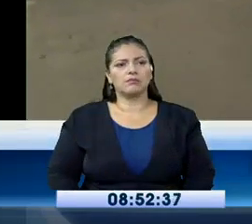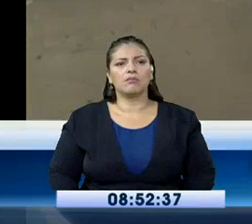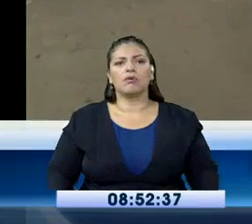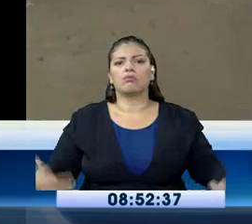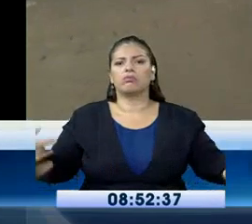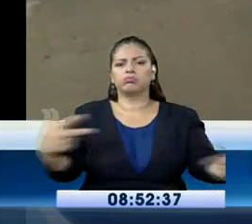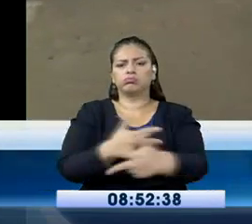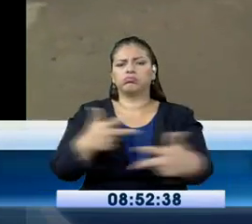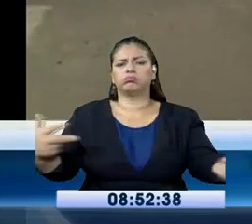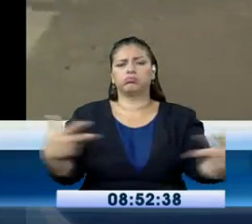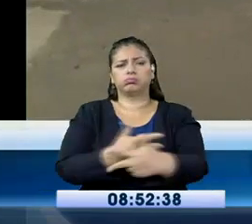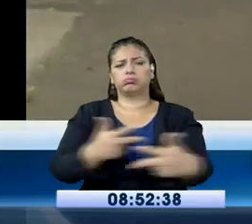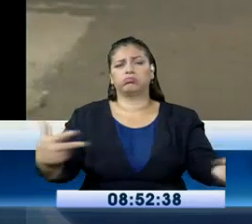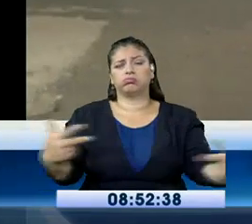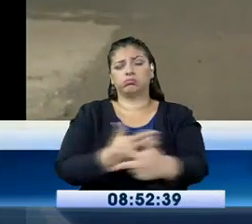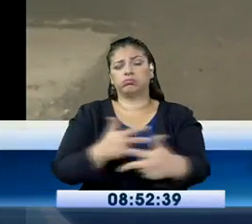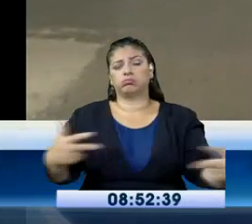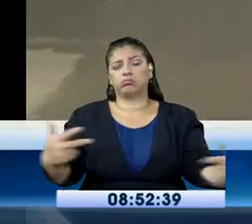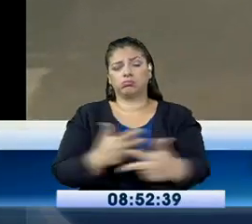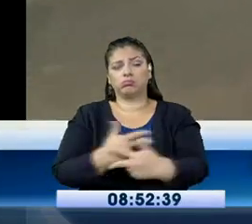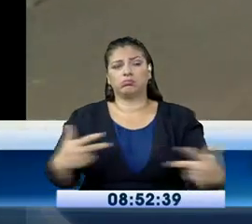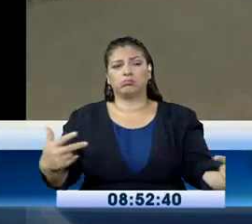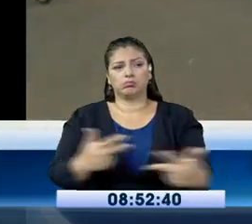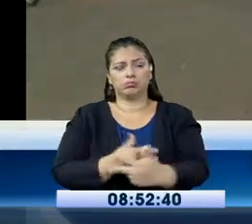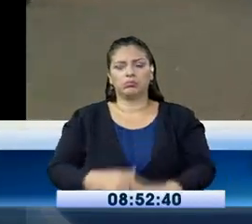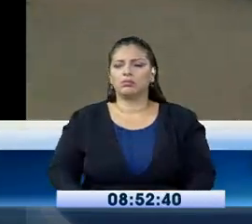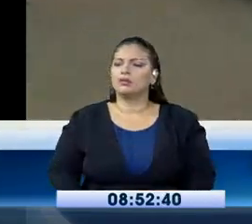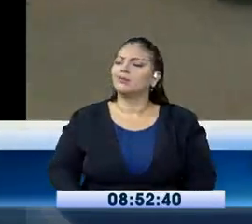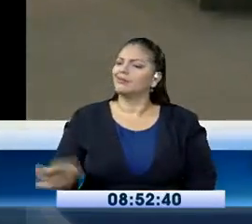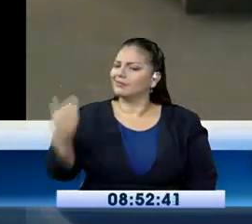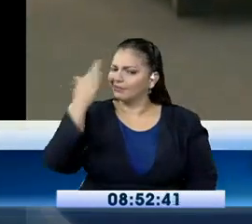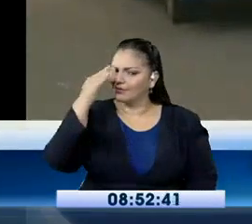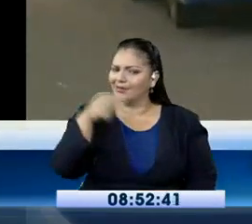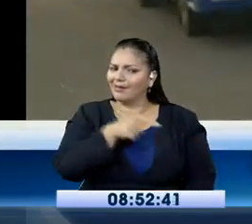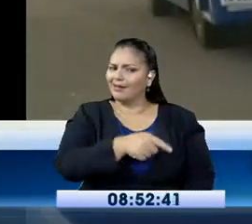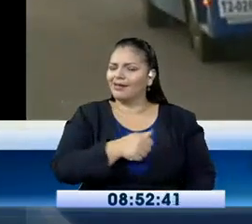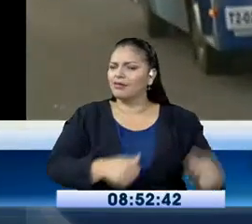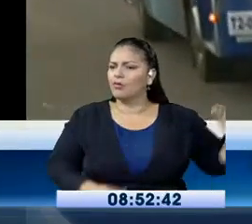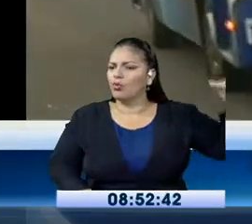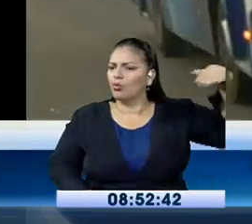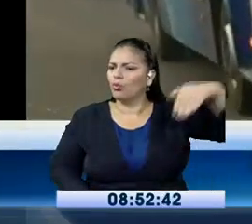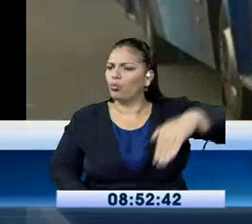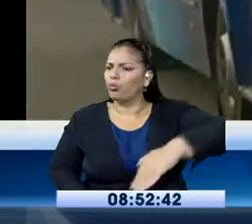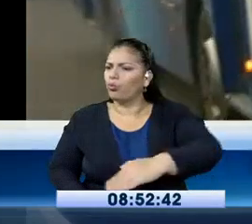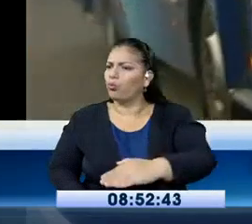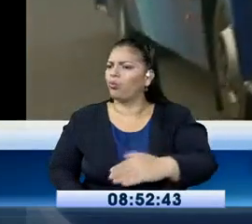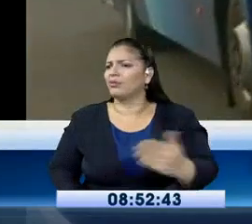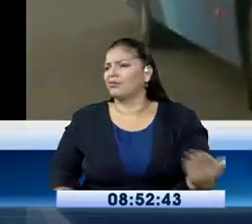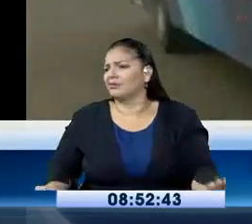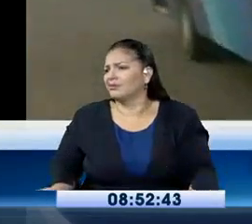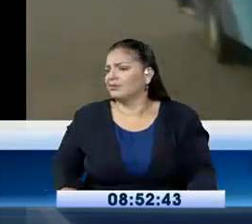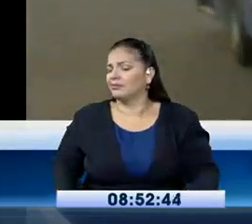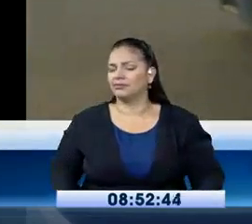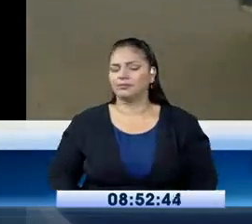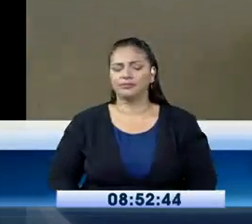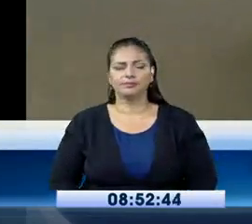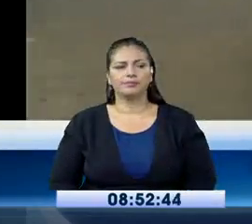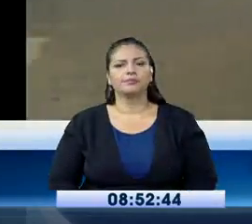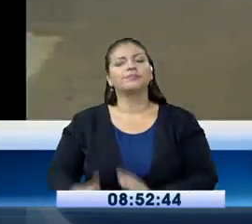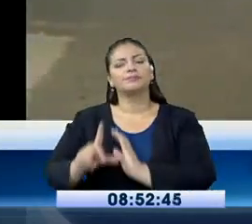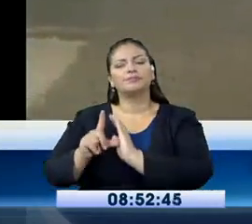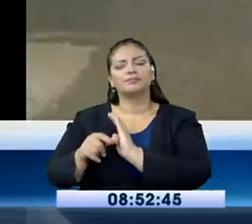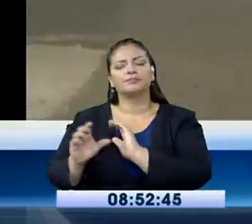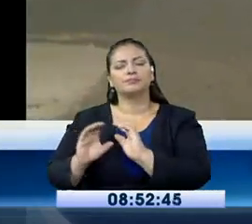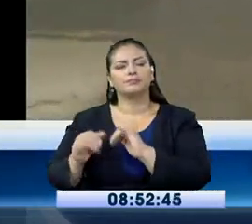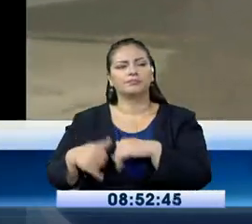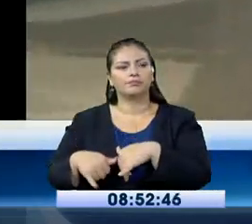viadísimo. Lo que va viendo ahí. Bueno, es que vienen bajando el puente también, ya seguimos conversando. Caballero, buenos días. Ya, diga. Cierto que es